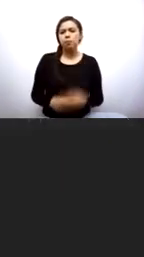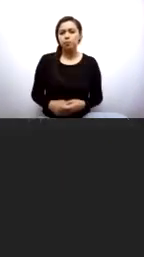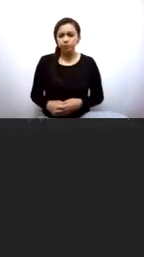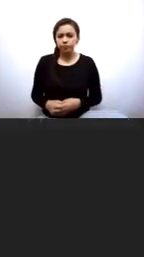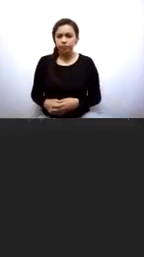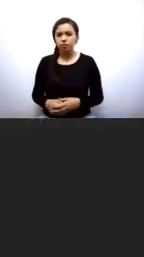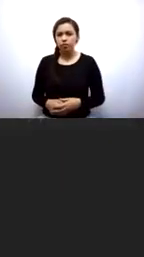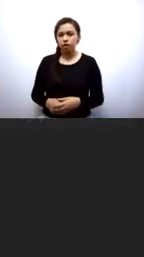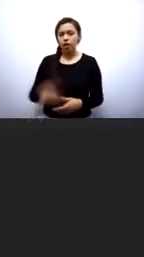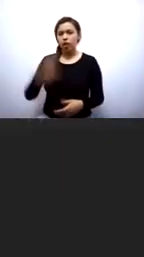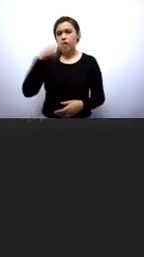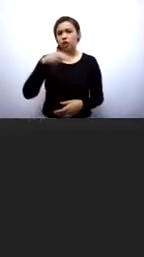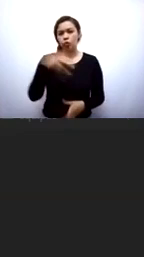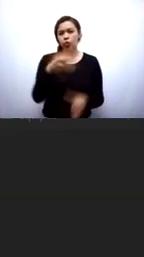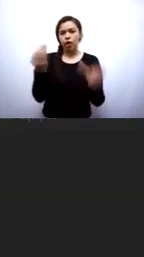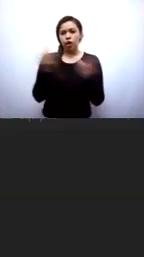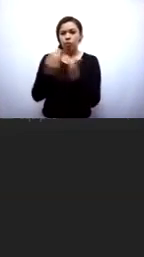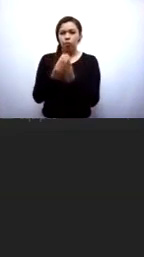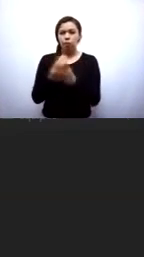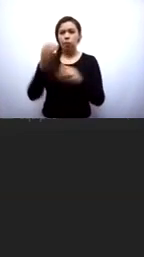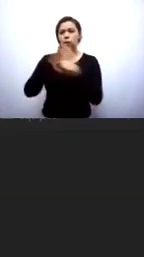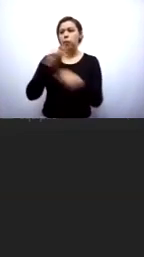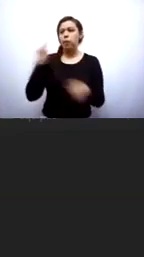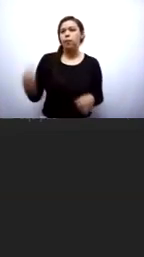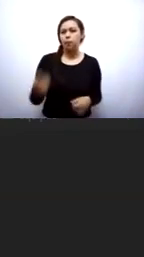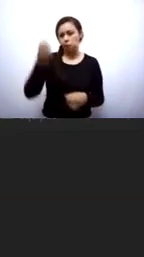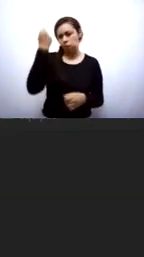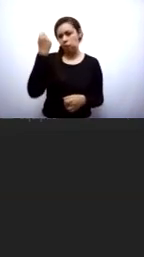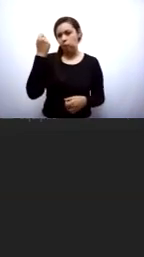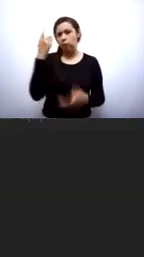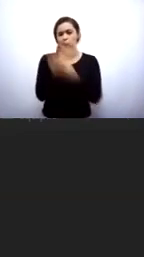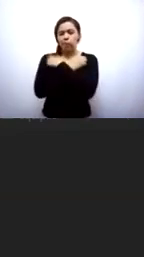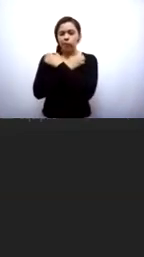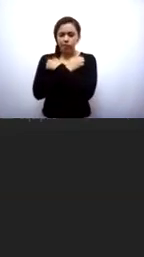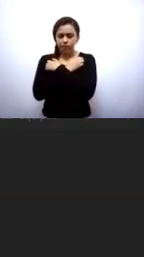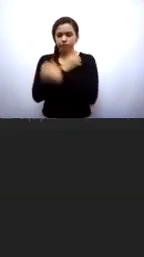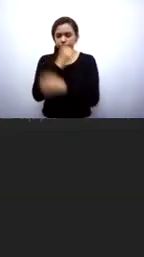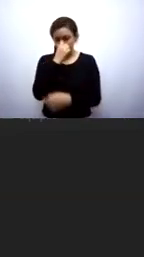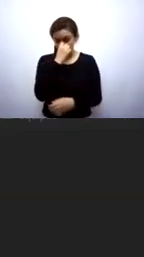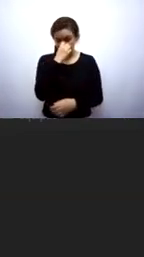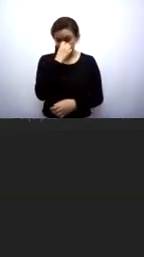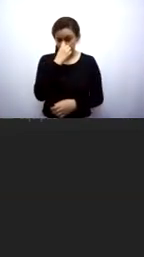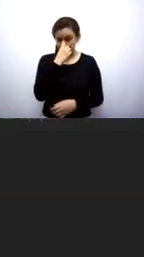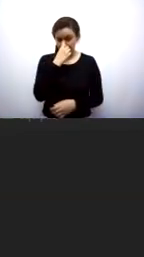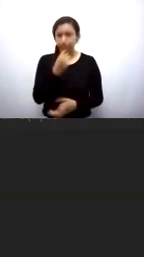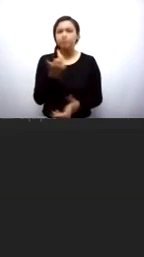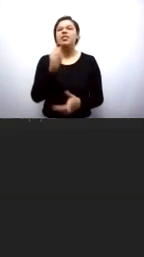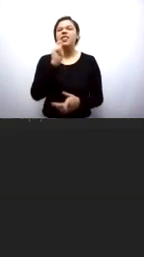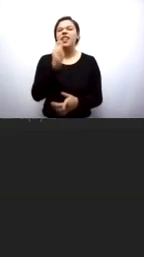Nombre de la clase, pues bueno, vamos a poner tecnología educativa. En la